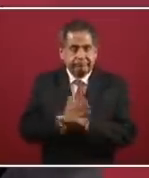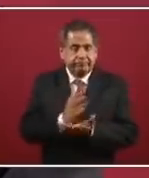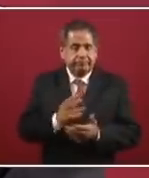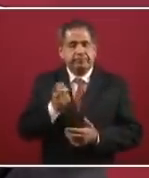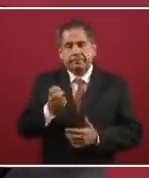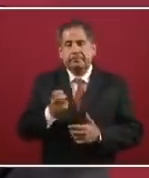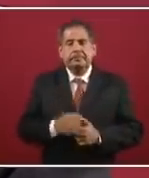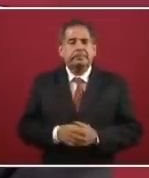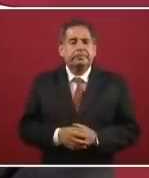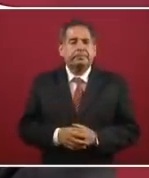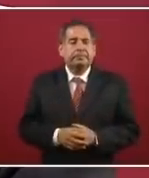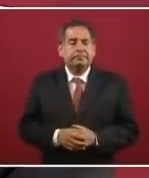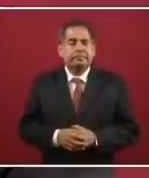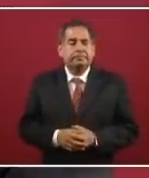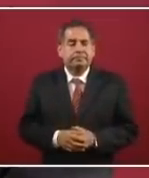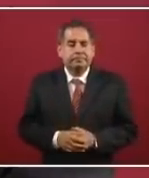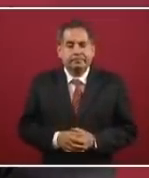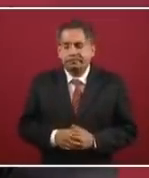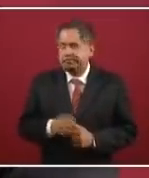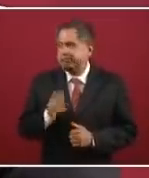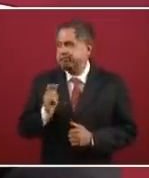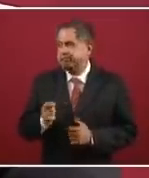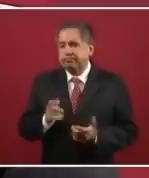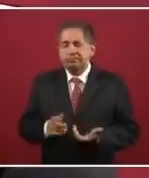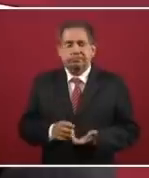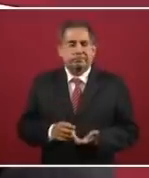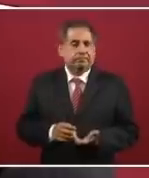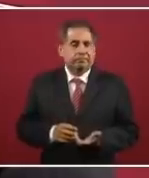Entonces, no es que